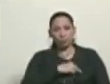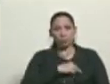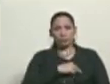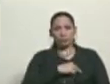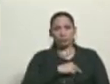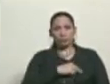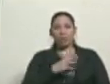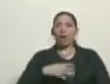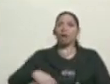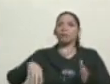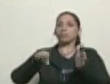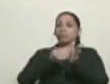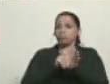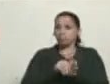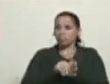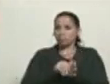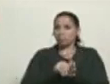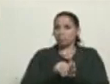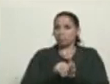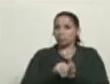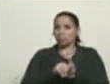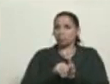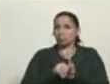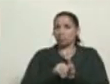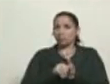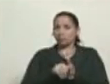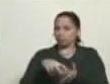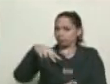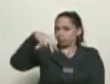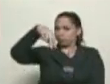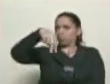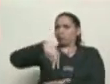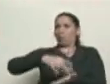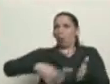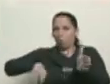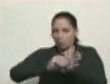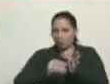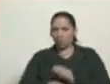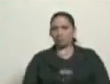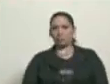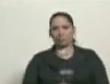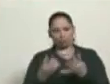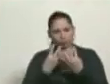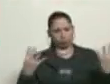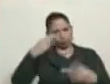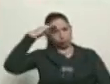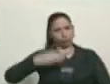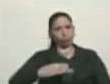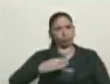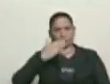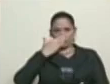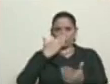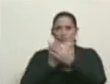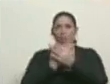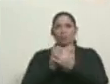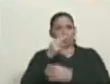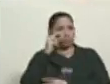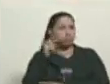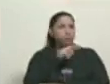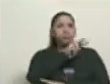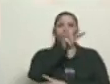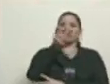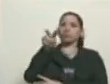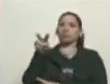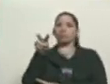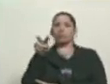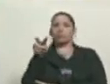nos volvemos a poner de pie, a parar firme frente al horizonte,